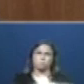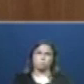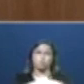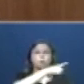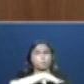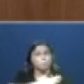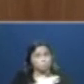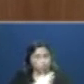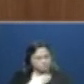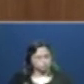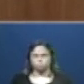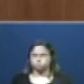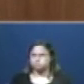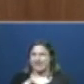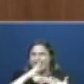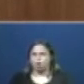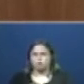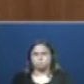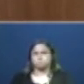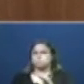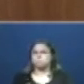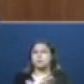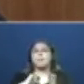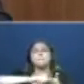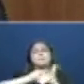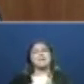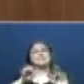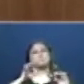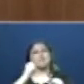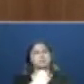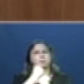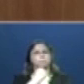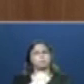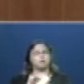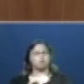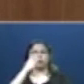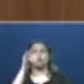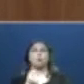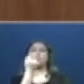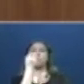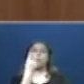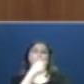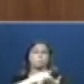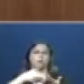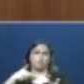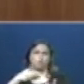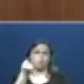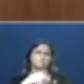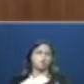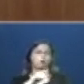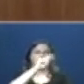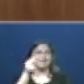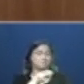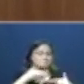con carácter urgente e inmediato un plan especial de empleo dotado con un millón de euros dirigido a los municipios